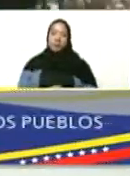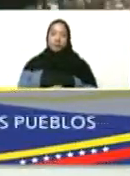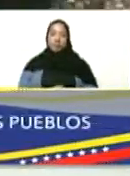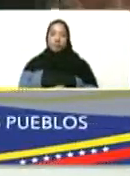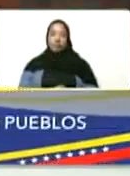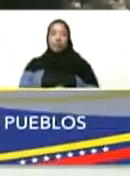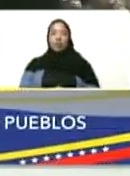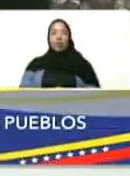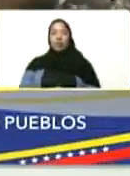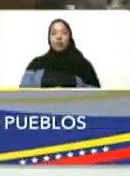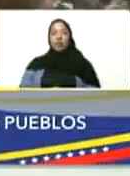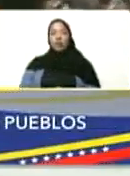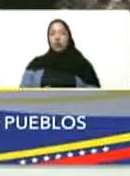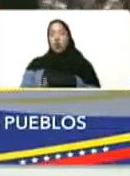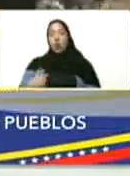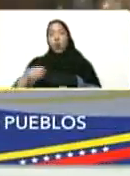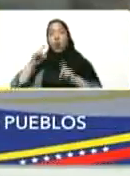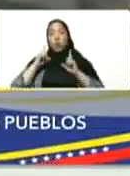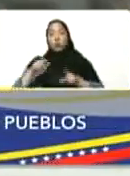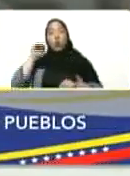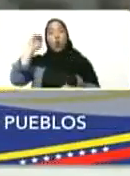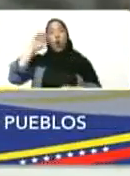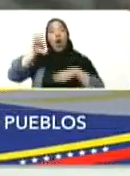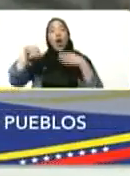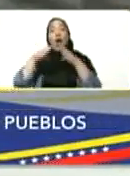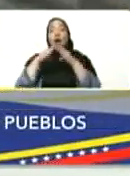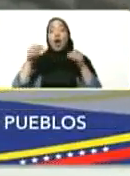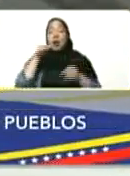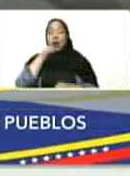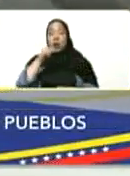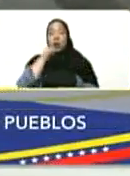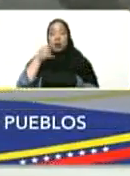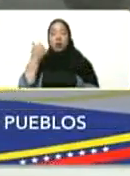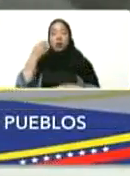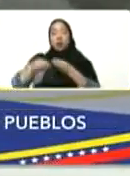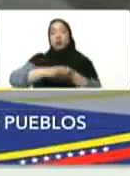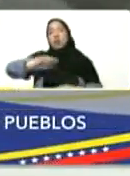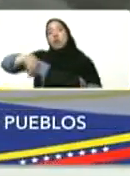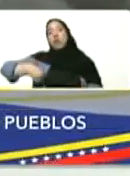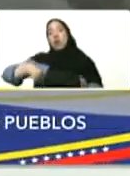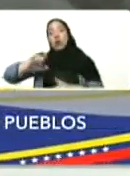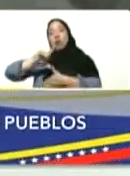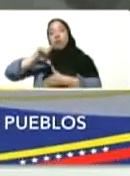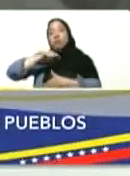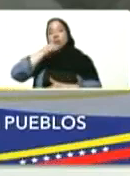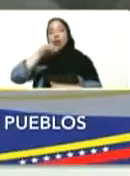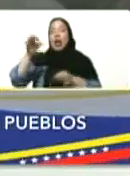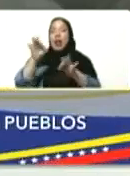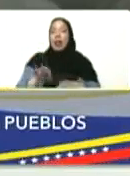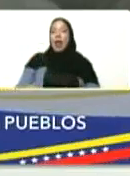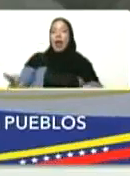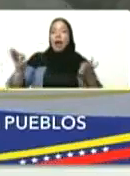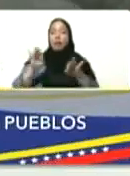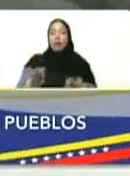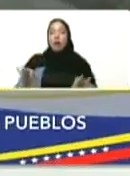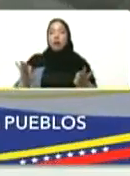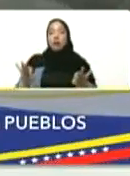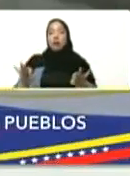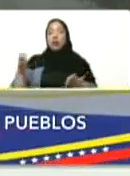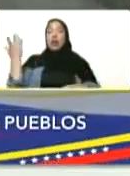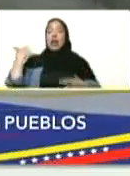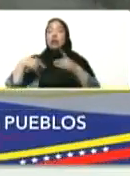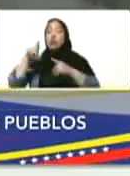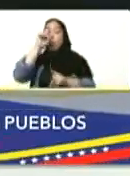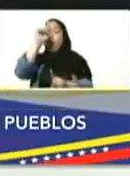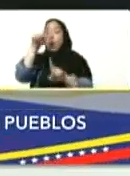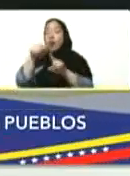Y dentro de nuestro camino, todo. Fuera de nuestro camino, nada. Por eso recordar